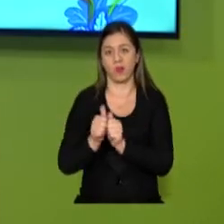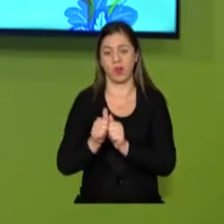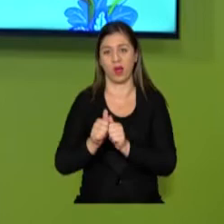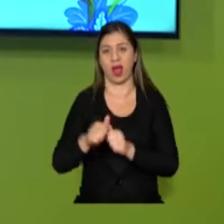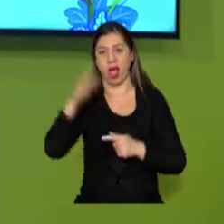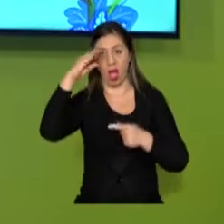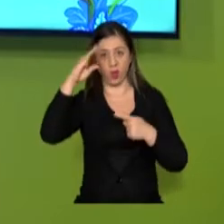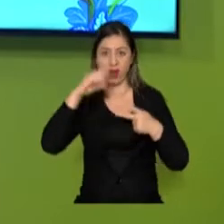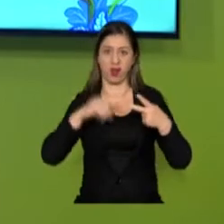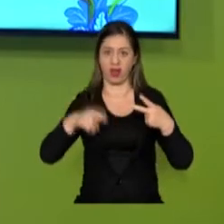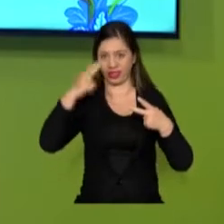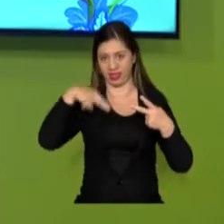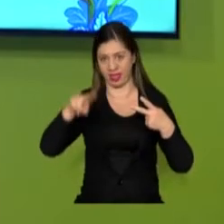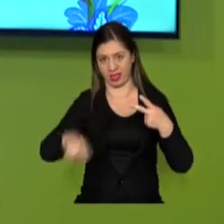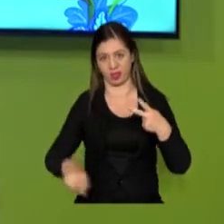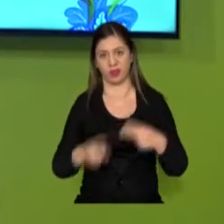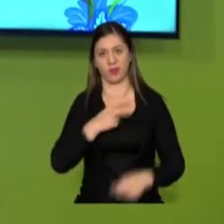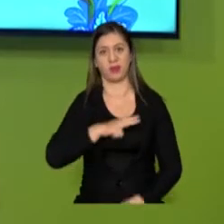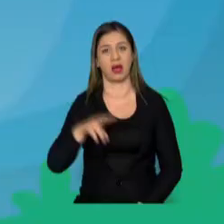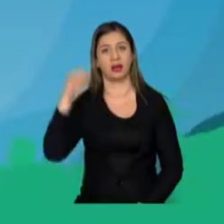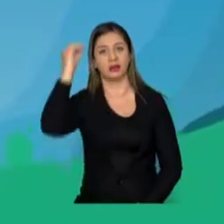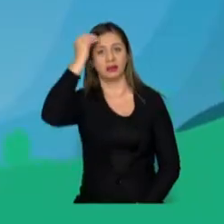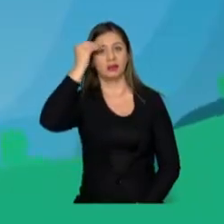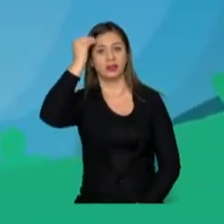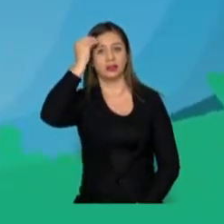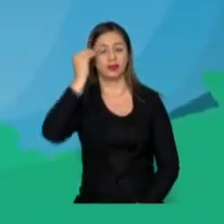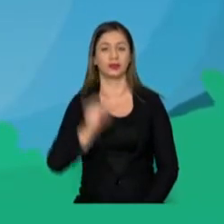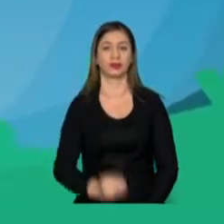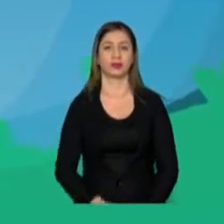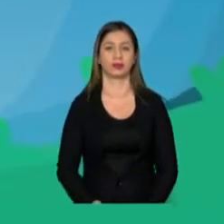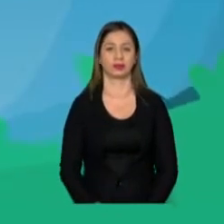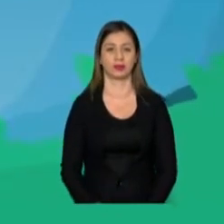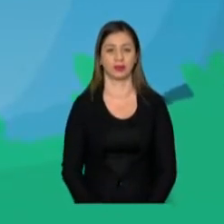y Rupito en el Valle de los Sueños.